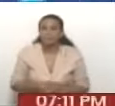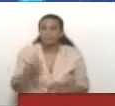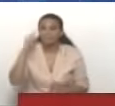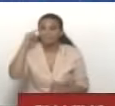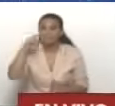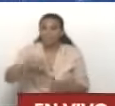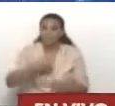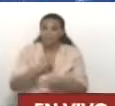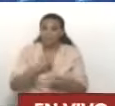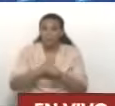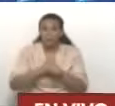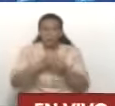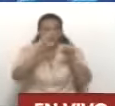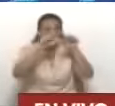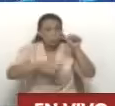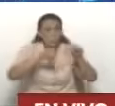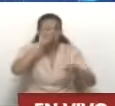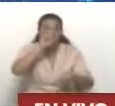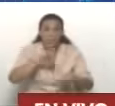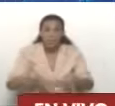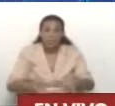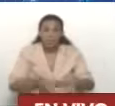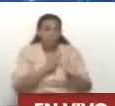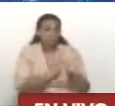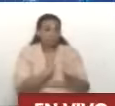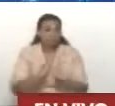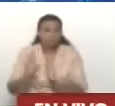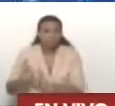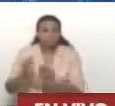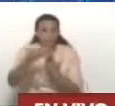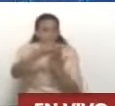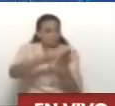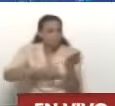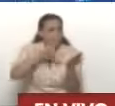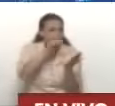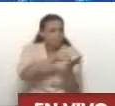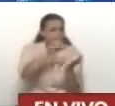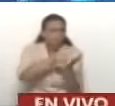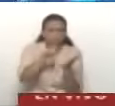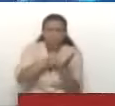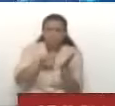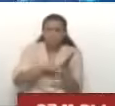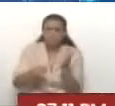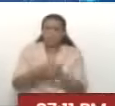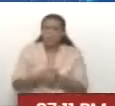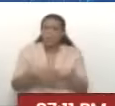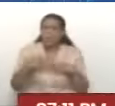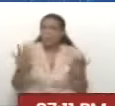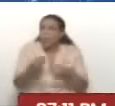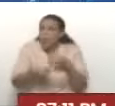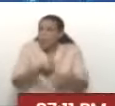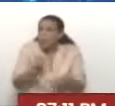trabajando intensamente dentro de una fórmula maravillosa. La fórmula